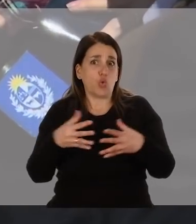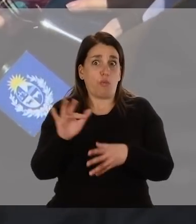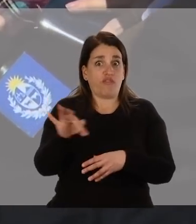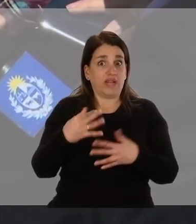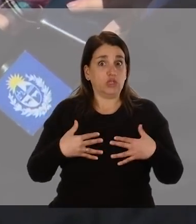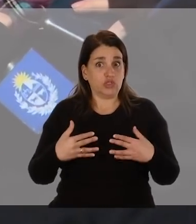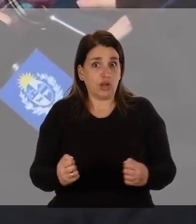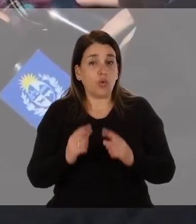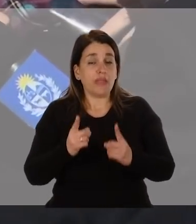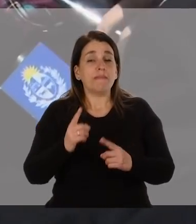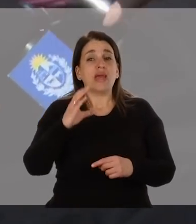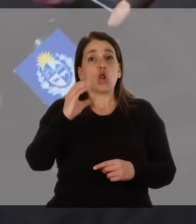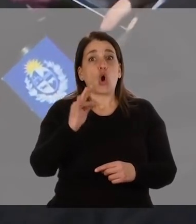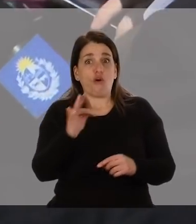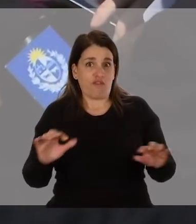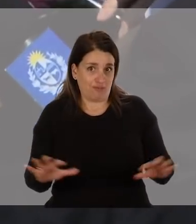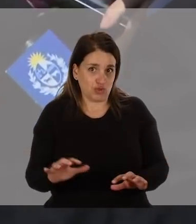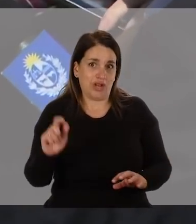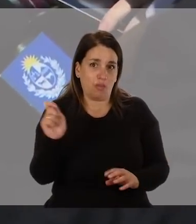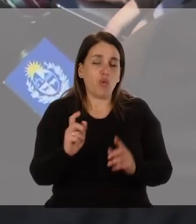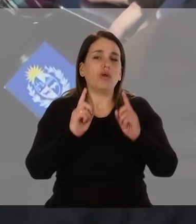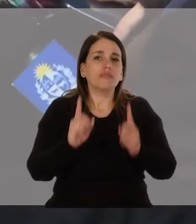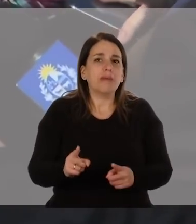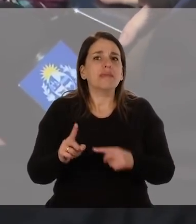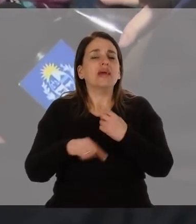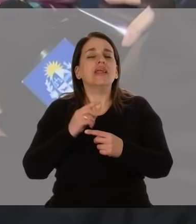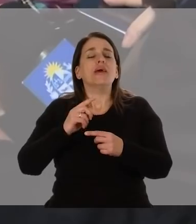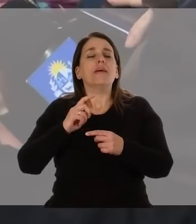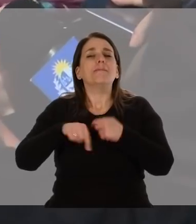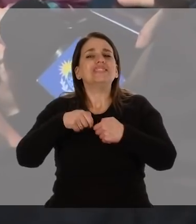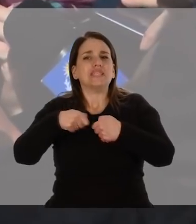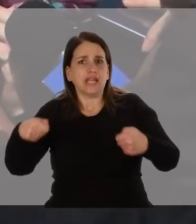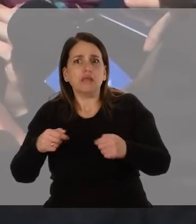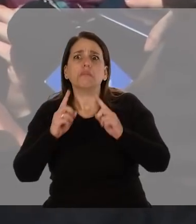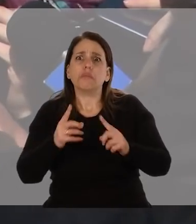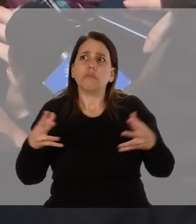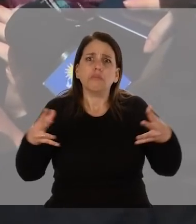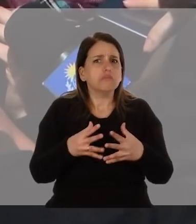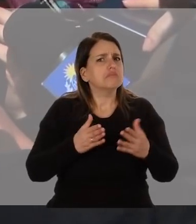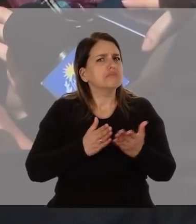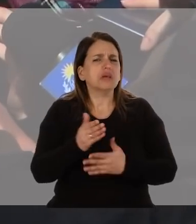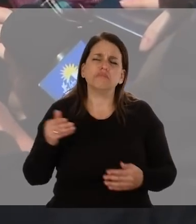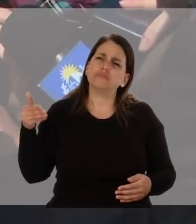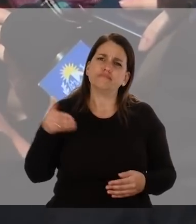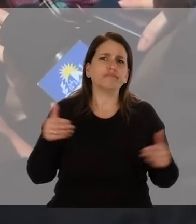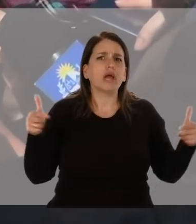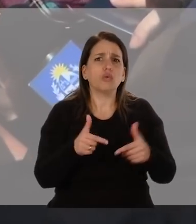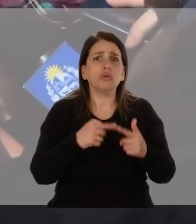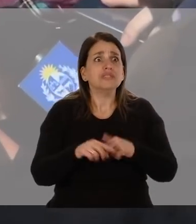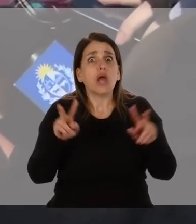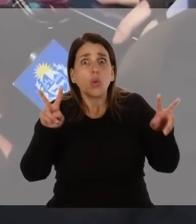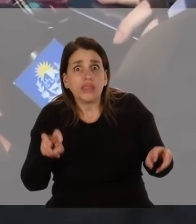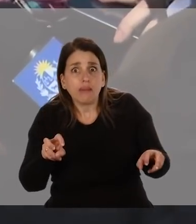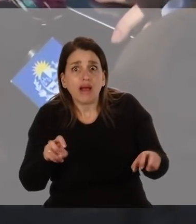Salud, y han venido tantas otras como COFE, y han venido tantas otras como PITCHNT. Por supuesto, si hay un tema para